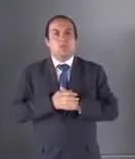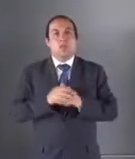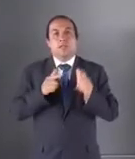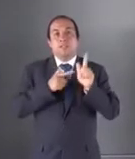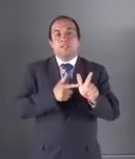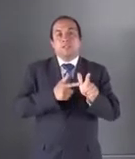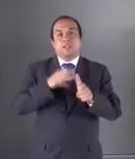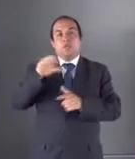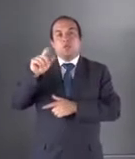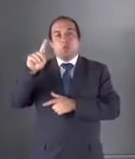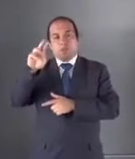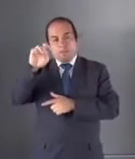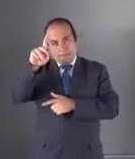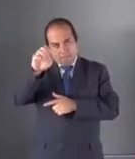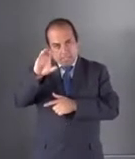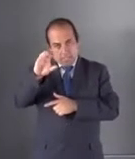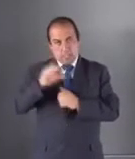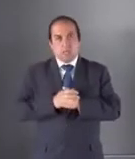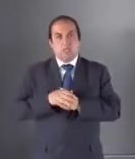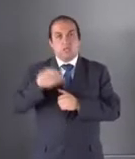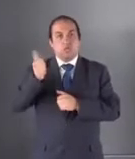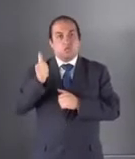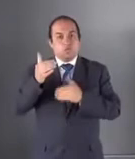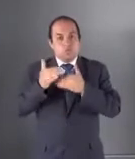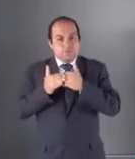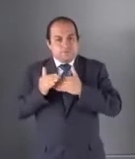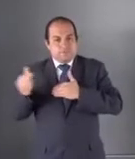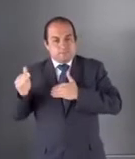estación Coatepec, que es otro de los extremos